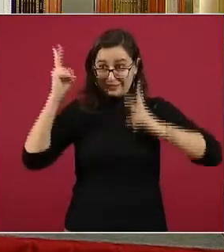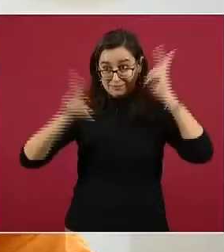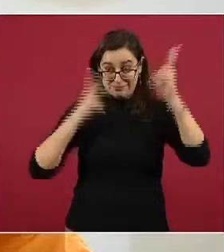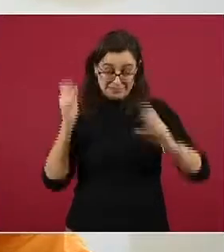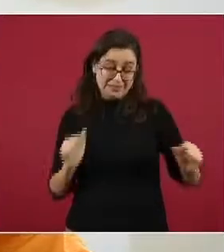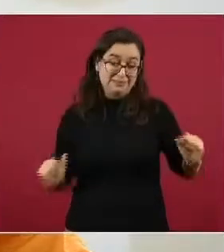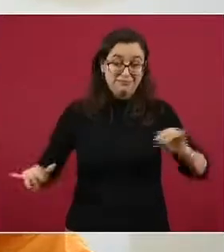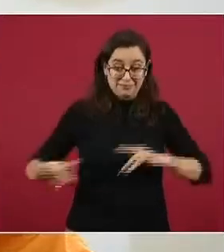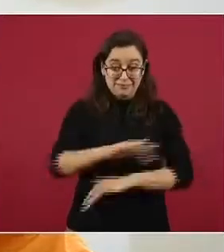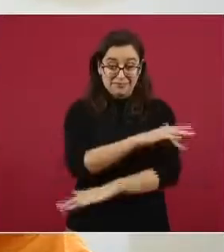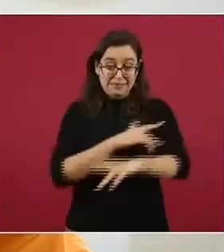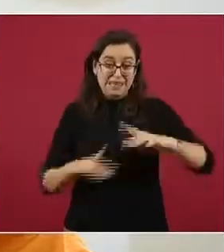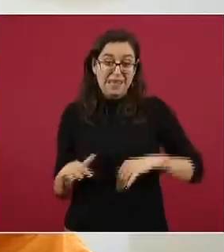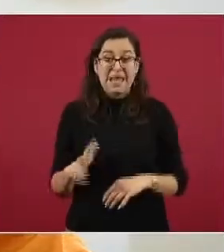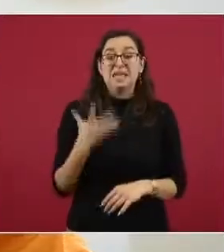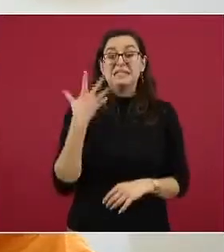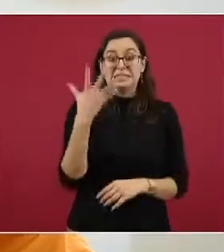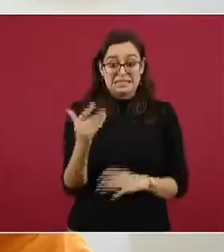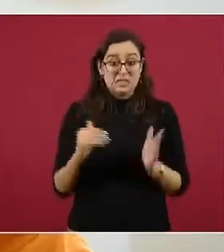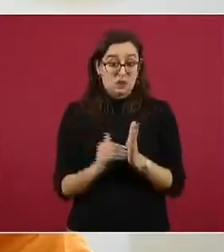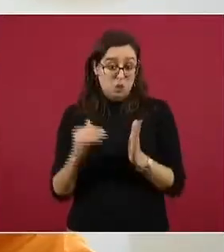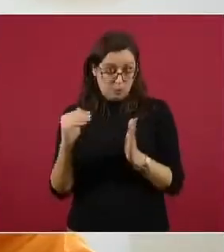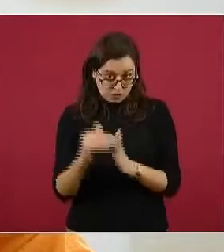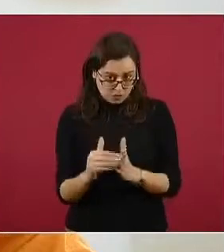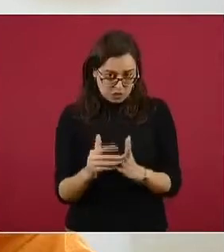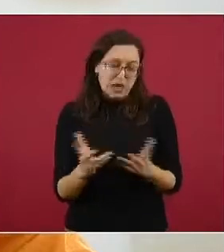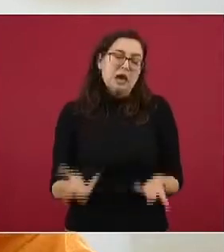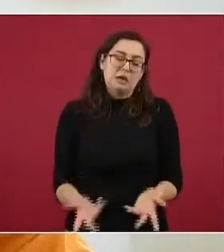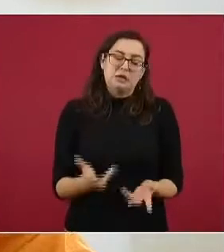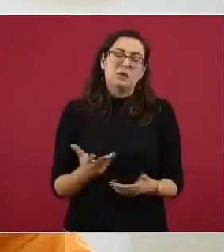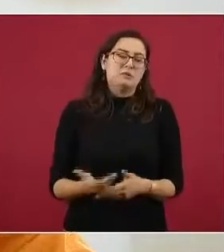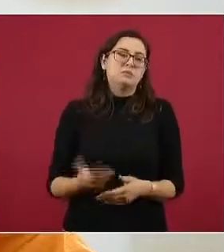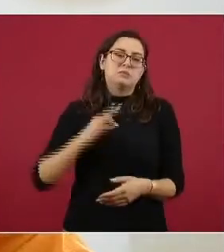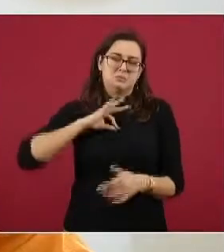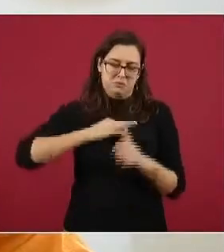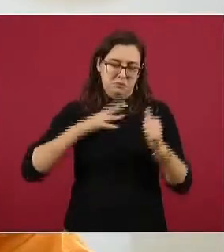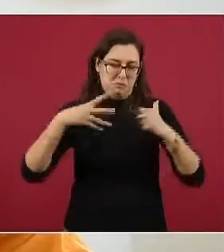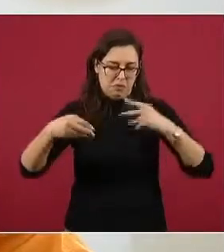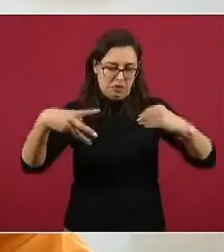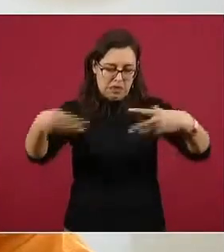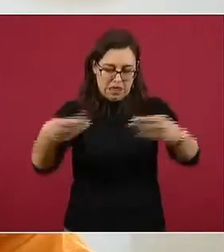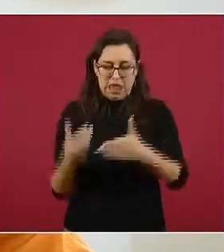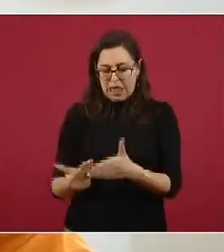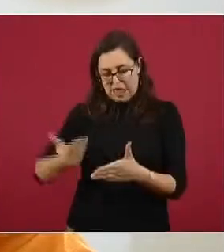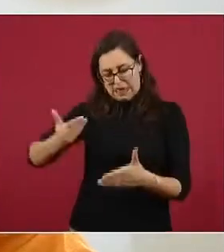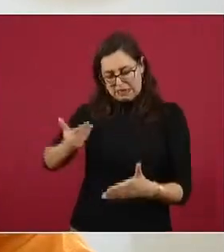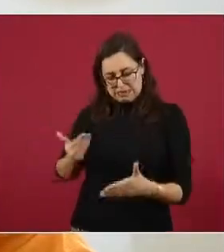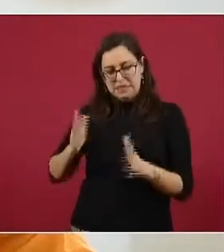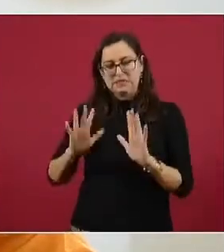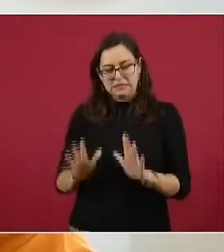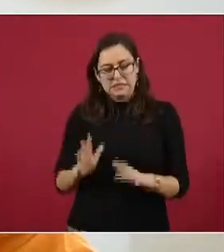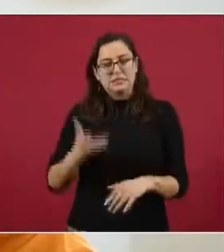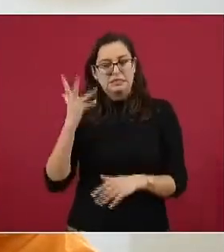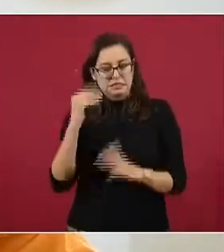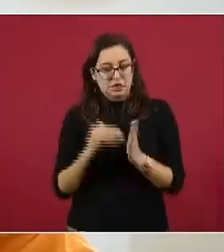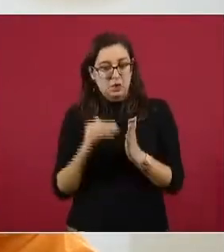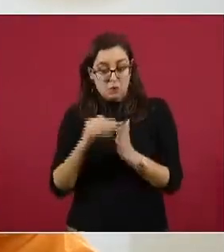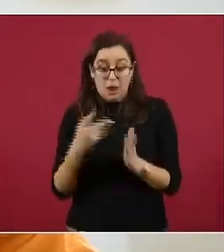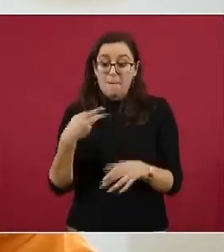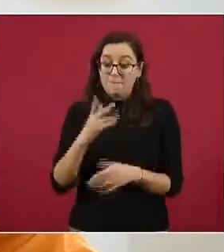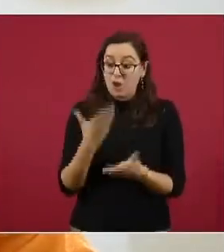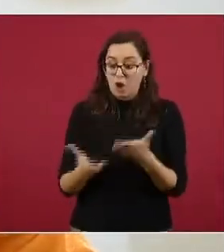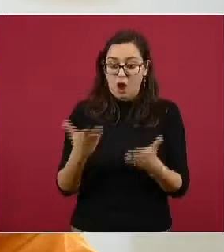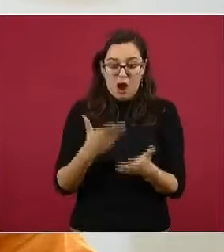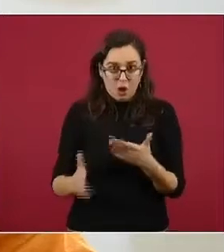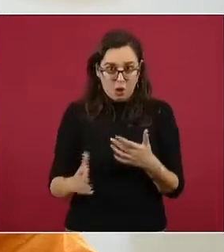que habitualmente antes de la pandemia, porque se ha reducido la movilidad y aún no recuperamos la movilidad, por suerte, por el